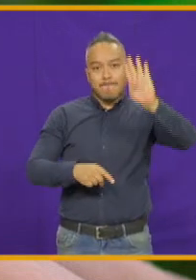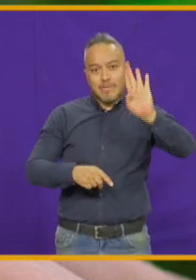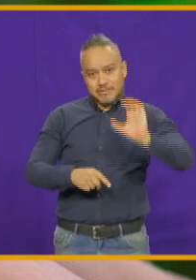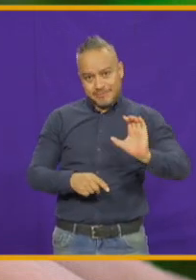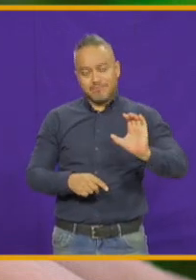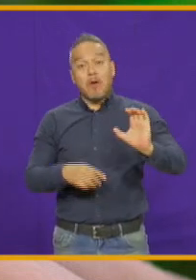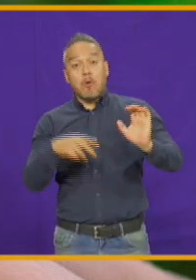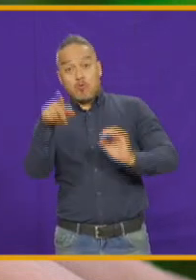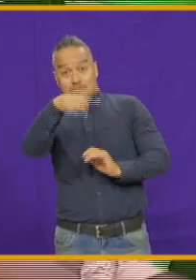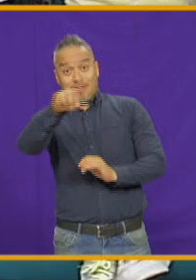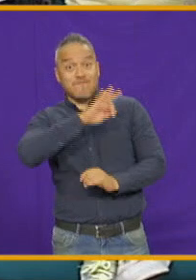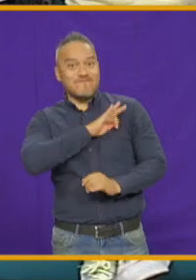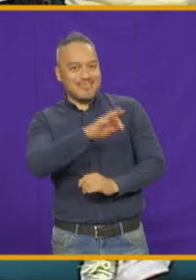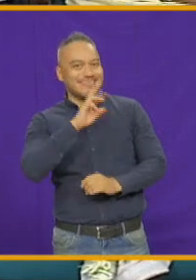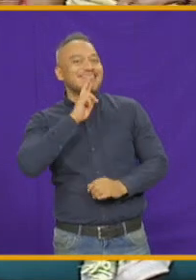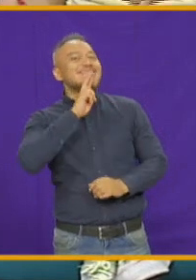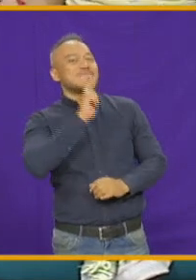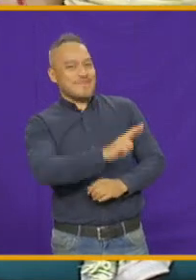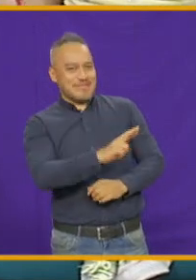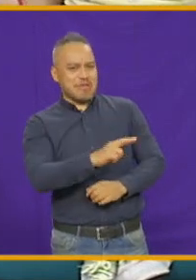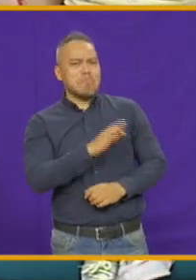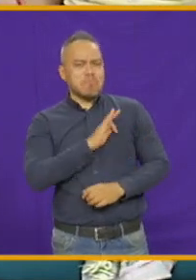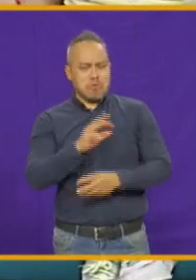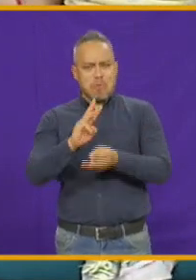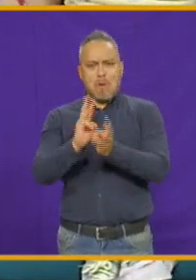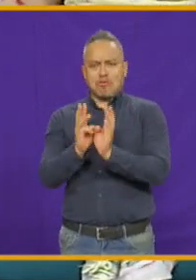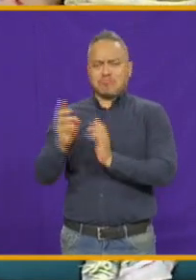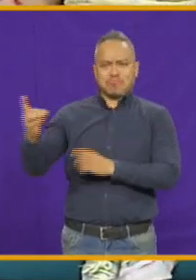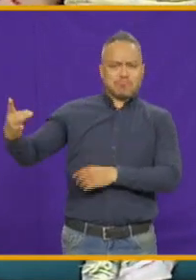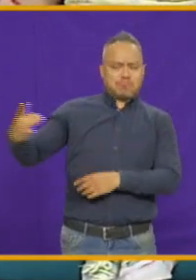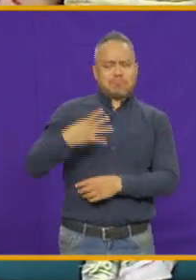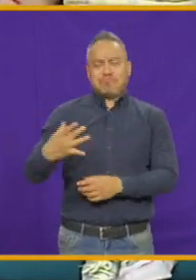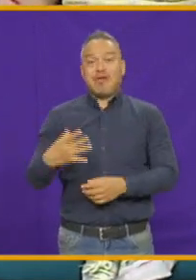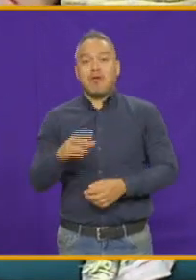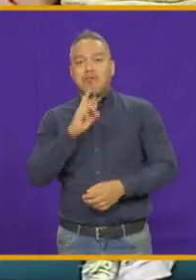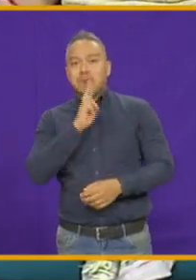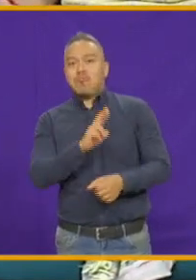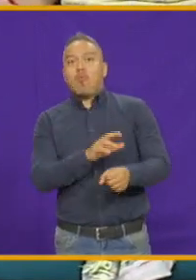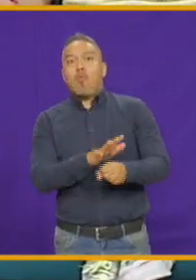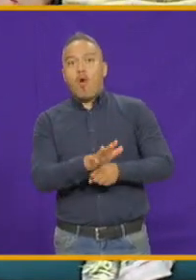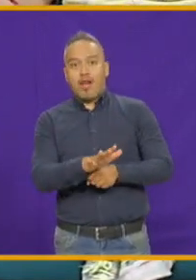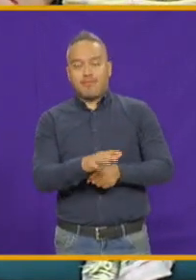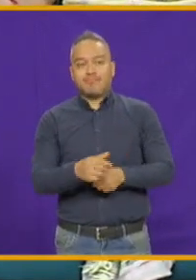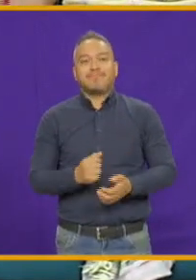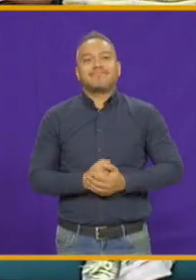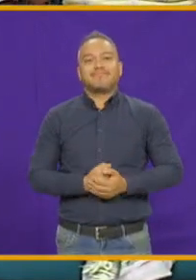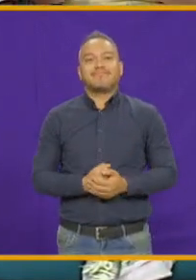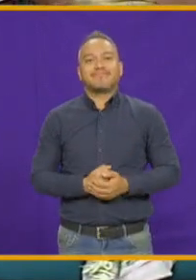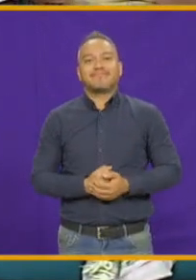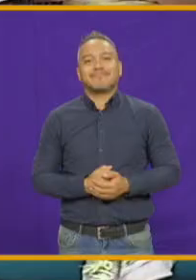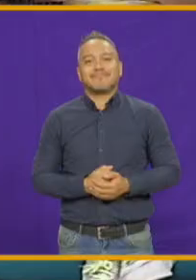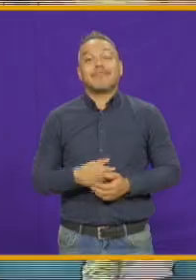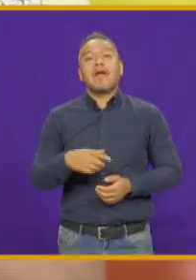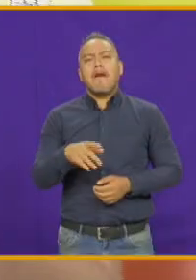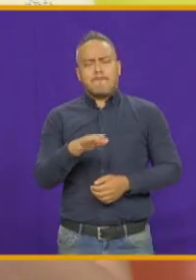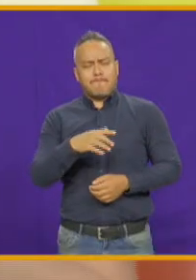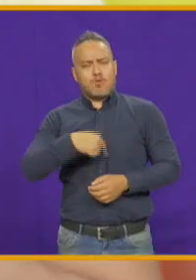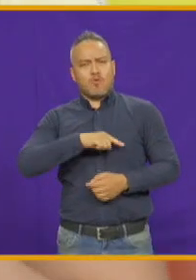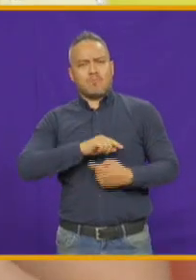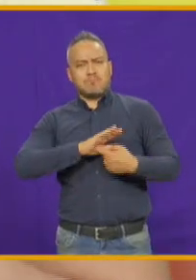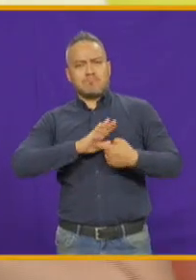la respuesta Así que es momento de tomar el Teléfono Carpintero y decirnos cuál es la respuesta correcta Mientras tanto nos vamos a conocer